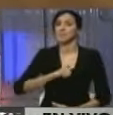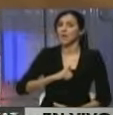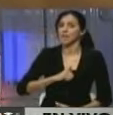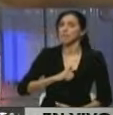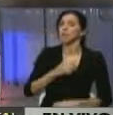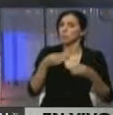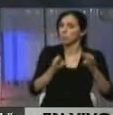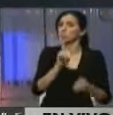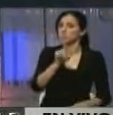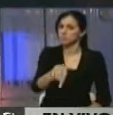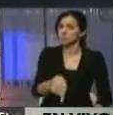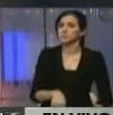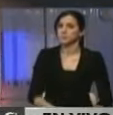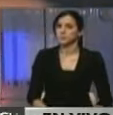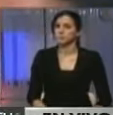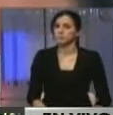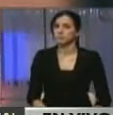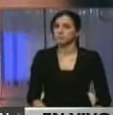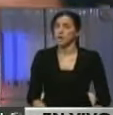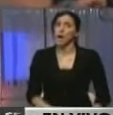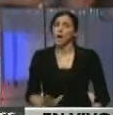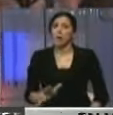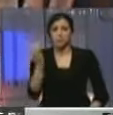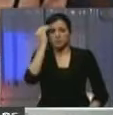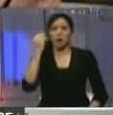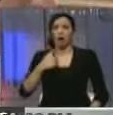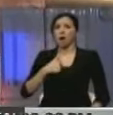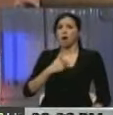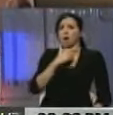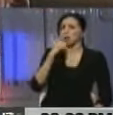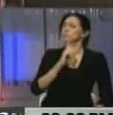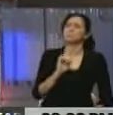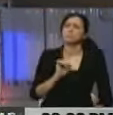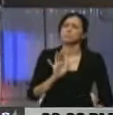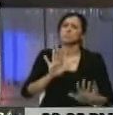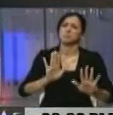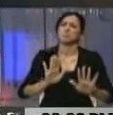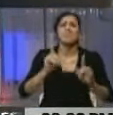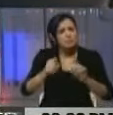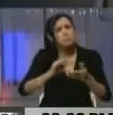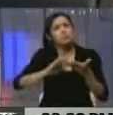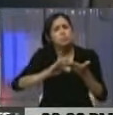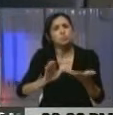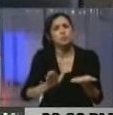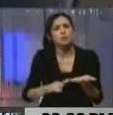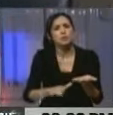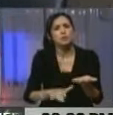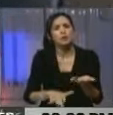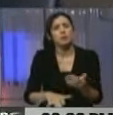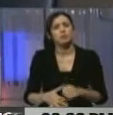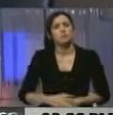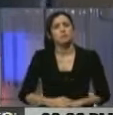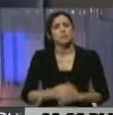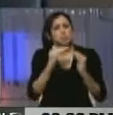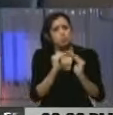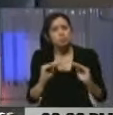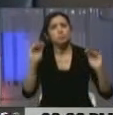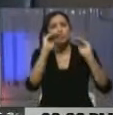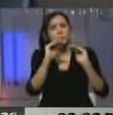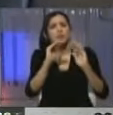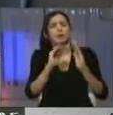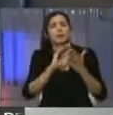y público. Que nadie se ofenda. Eso hay que resolverlo, superarlo, con la gran